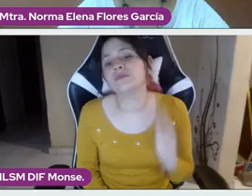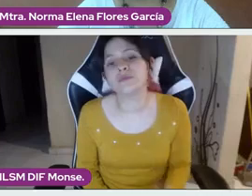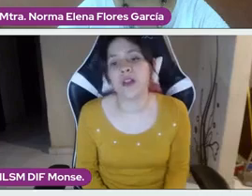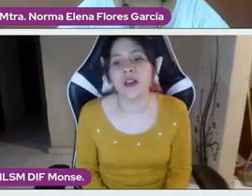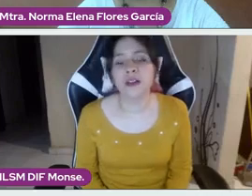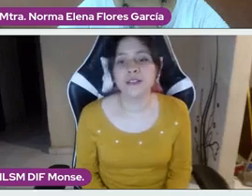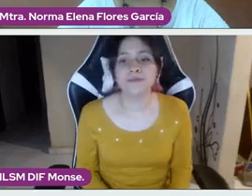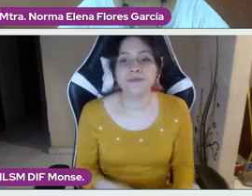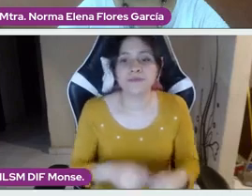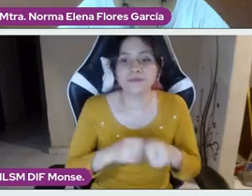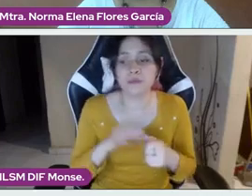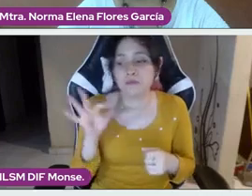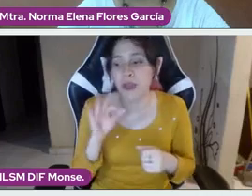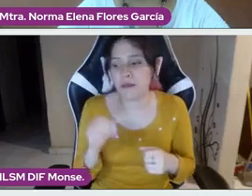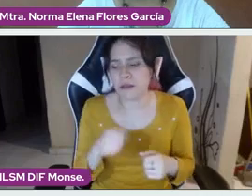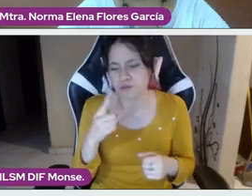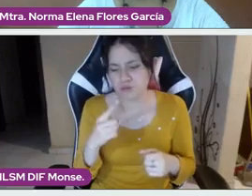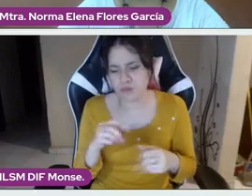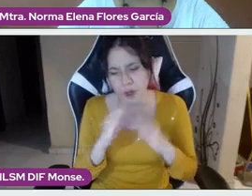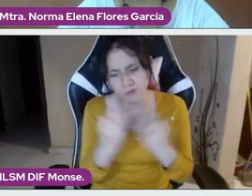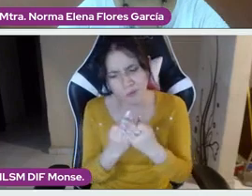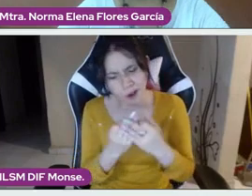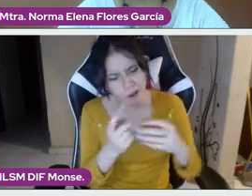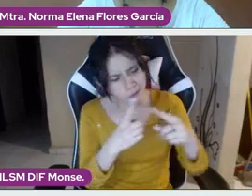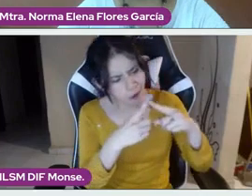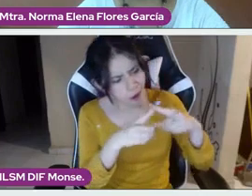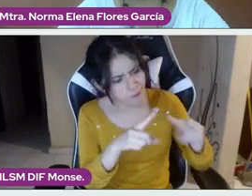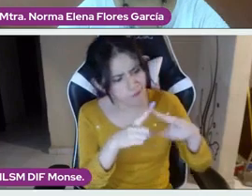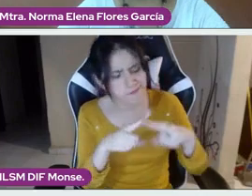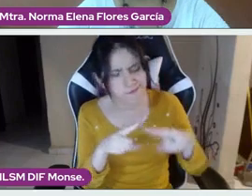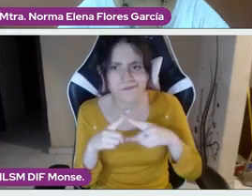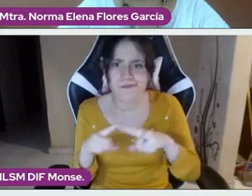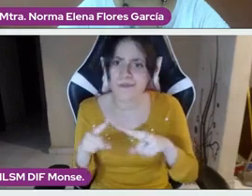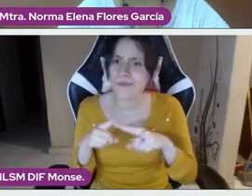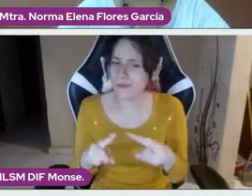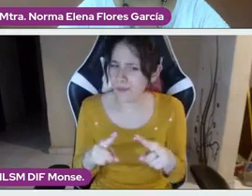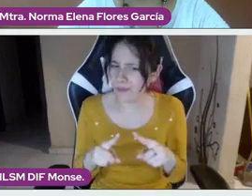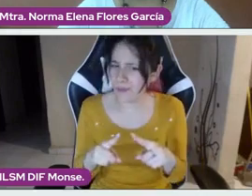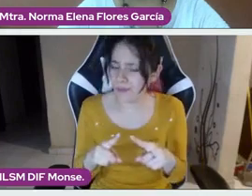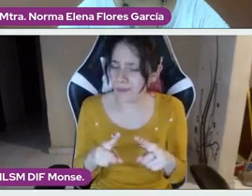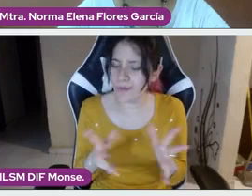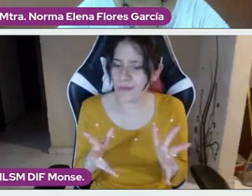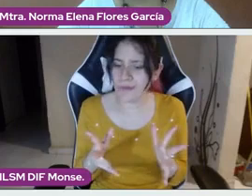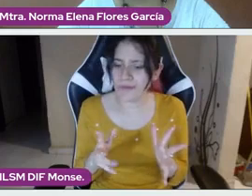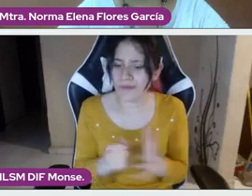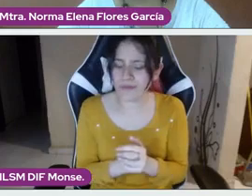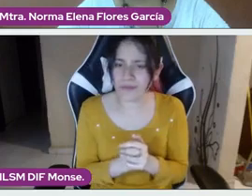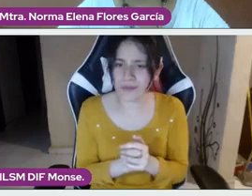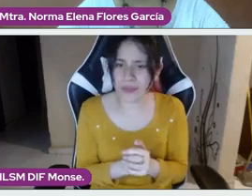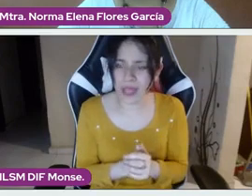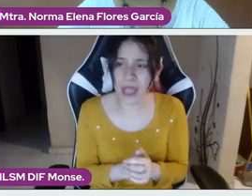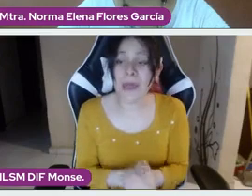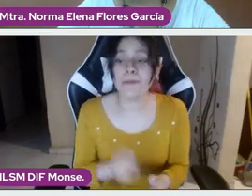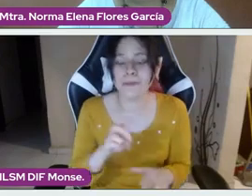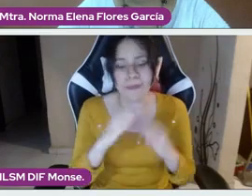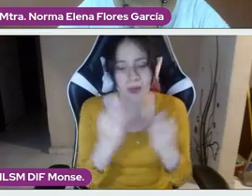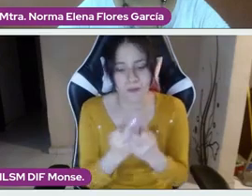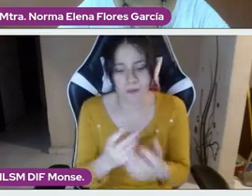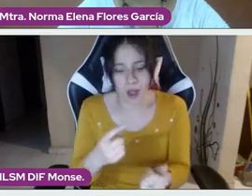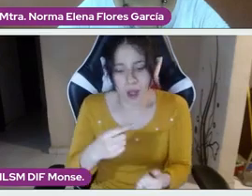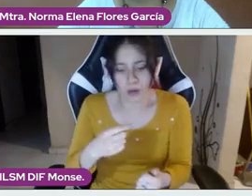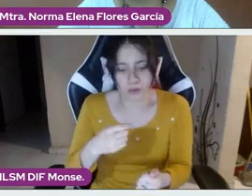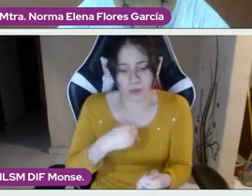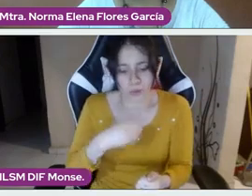diferente, ¿no? Y entonces, una vez que conozco y sé qué tipo de papá soy, ¿no? Y